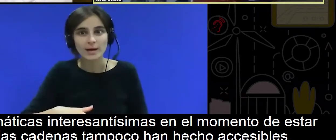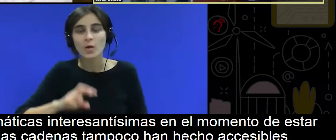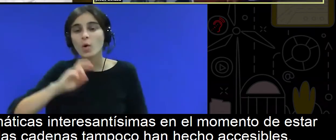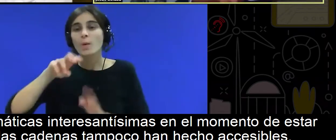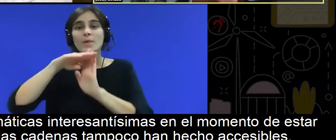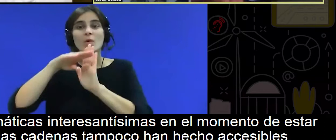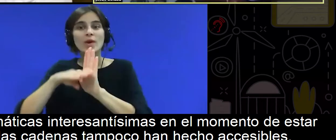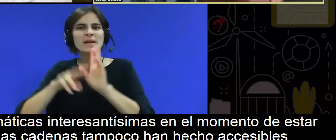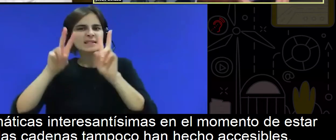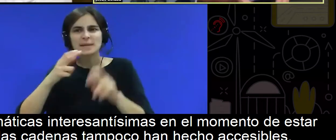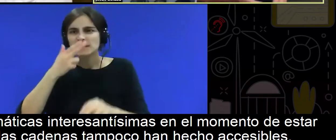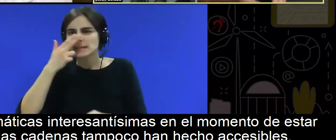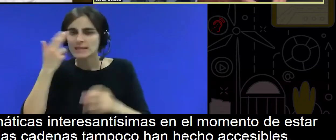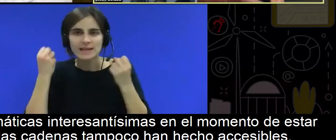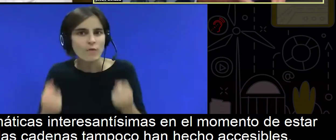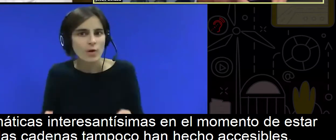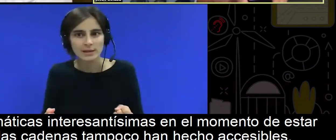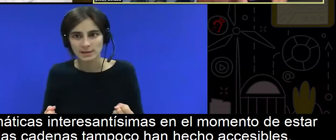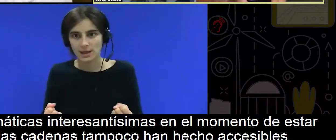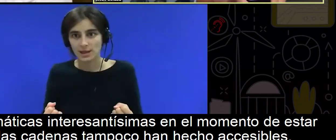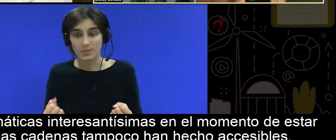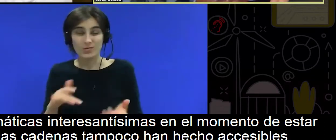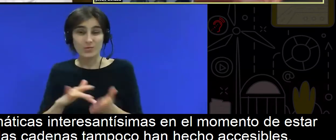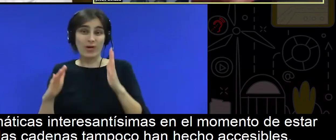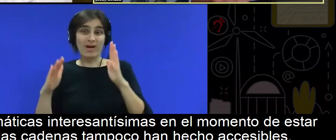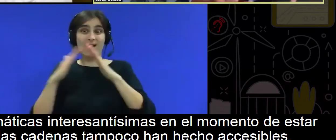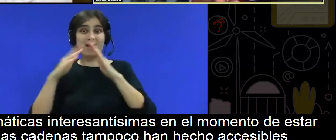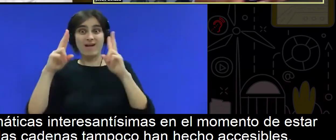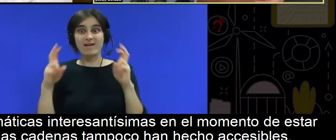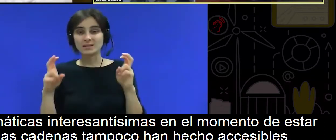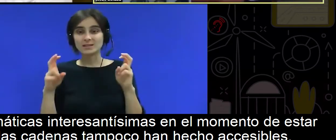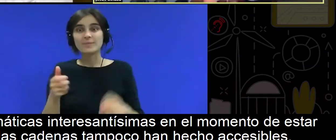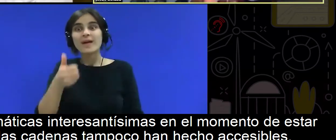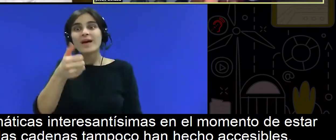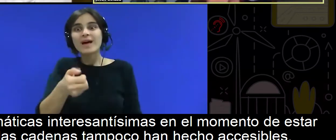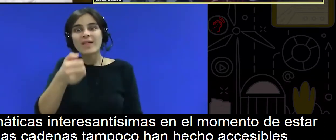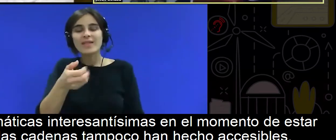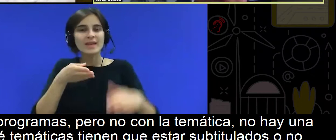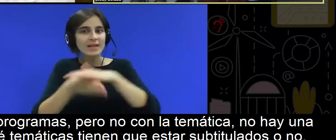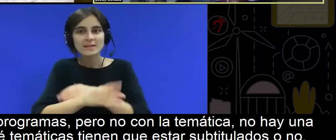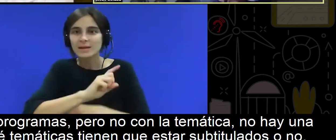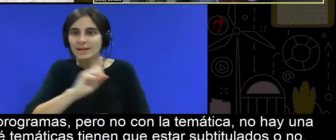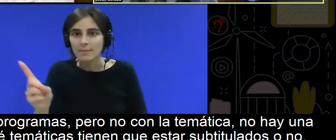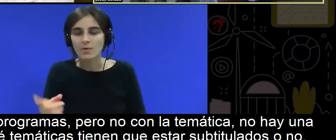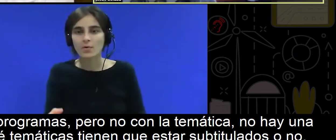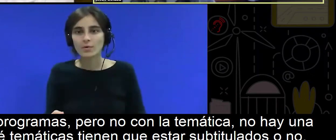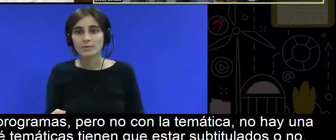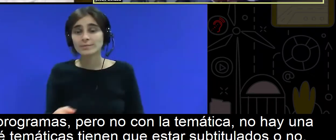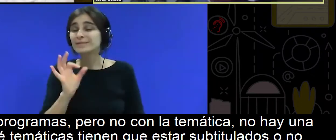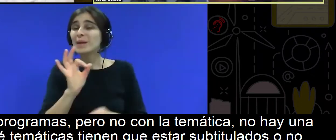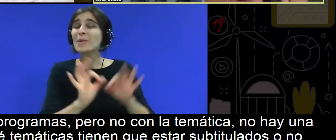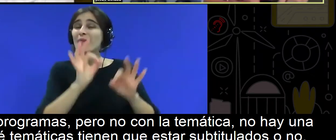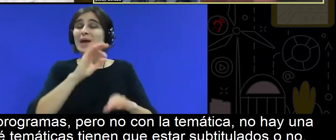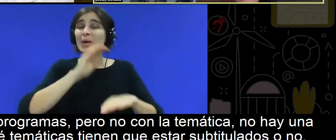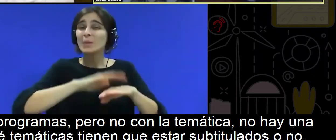temáticas interesantísimas en el momento de estar confinados en casa, que las cadenas de televisión tampoco han hecho accesibles. Sí cumplen con otros porcentajes, con